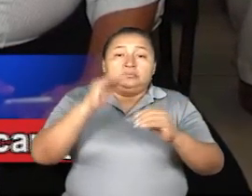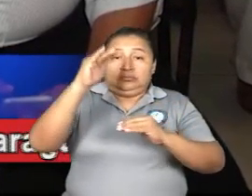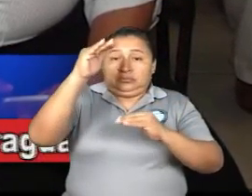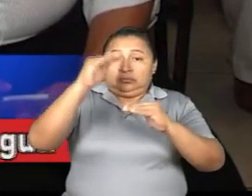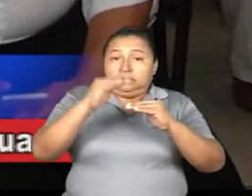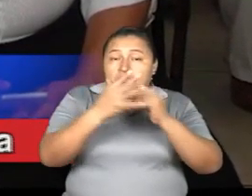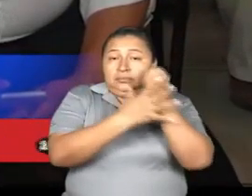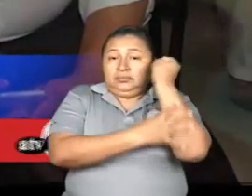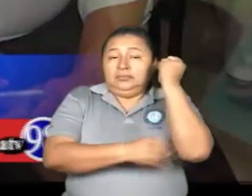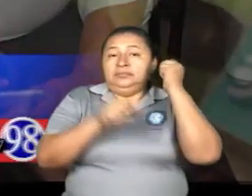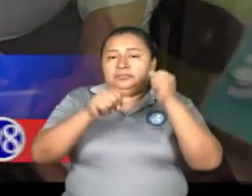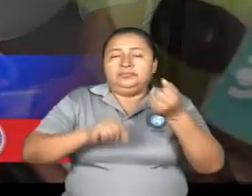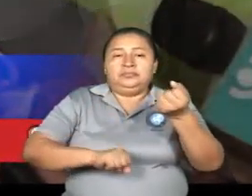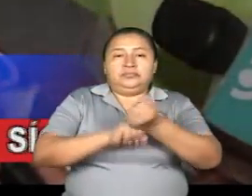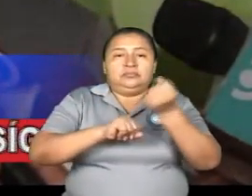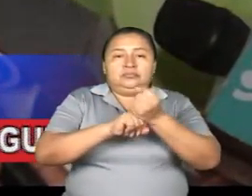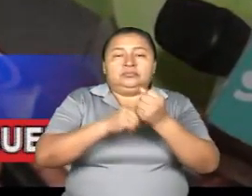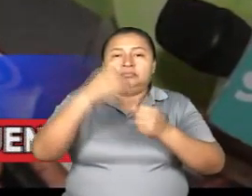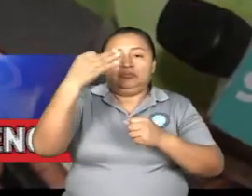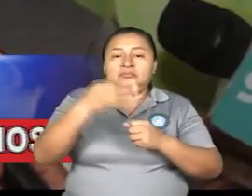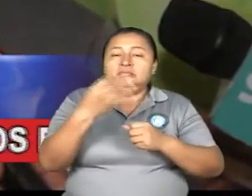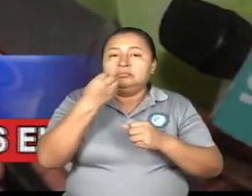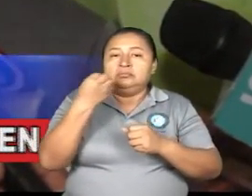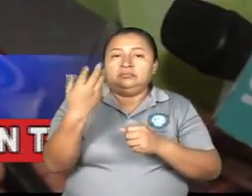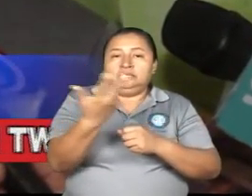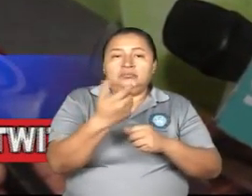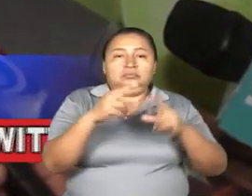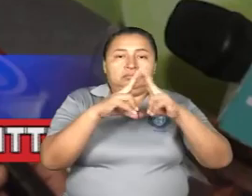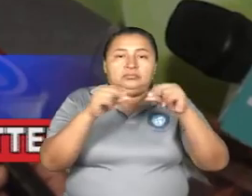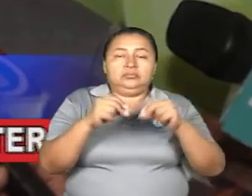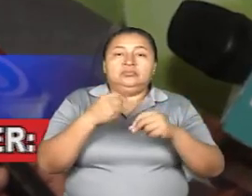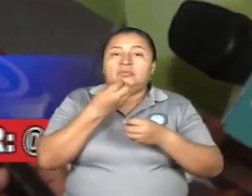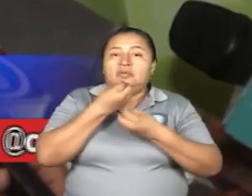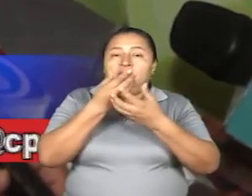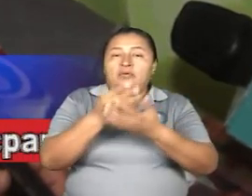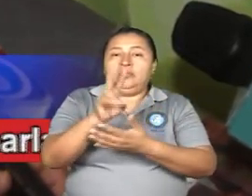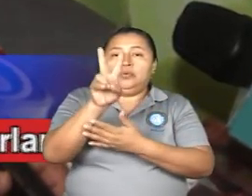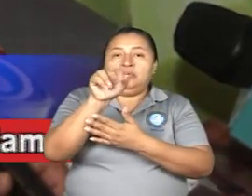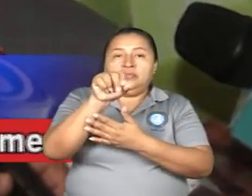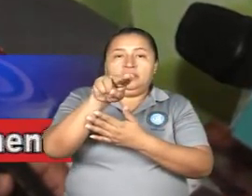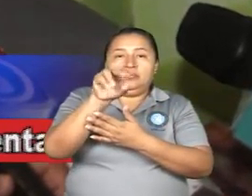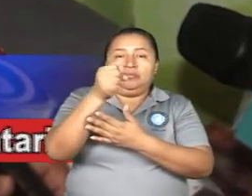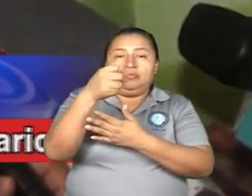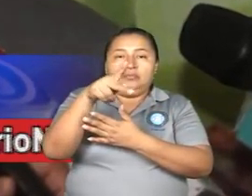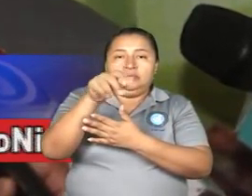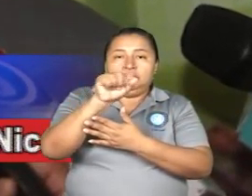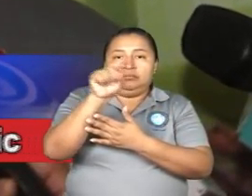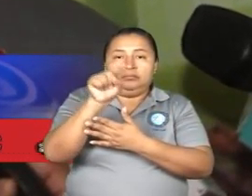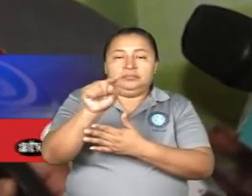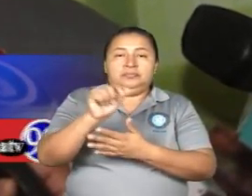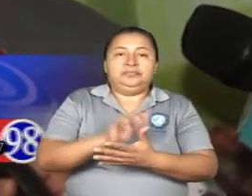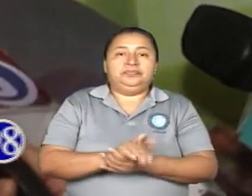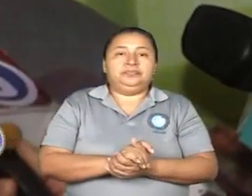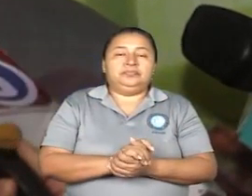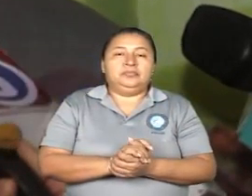la pobreza y afianzar la seguridad alimentaria en el país. Para el canal parlamentario les informó Vanessa